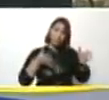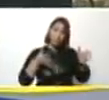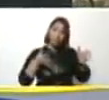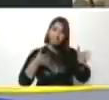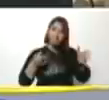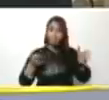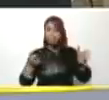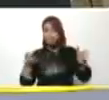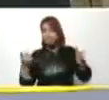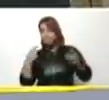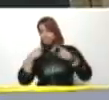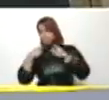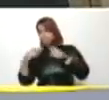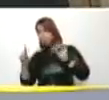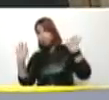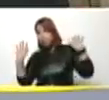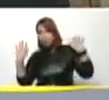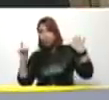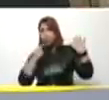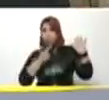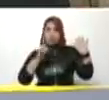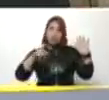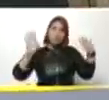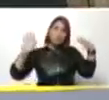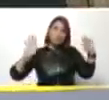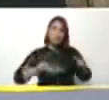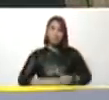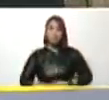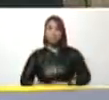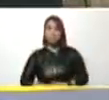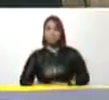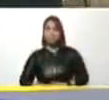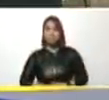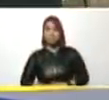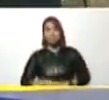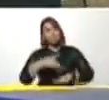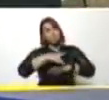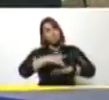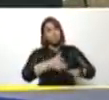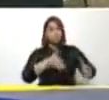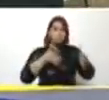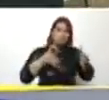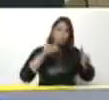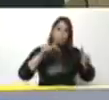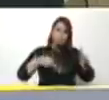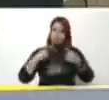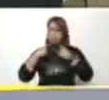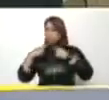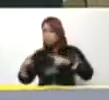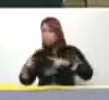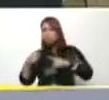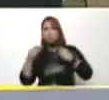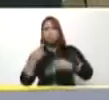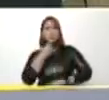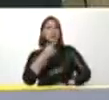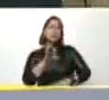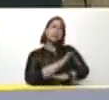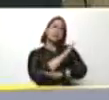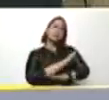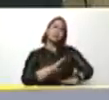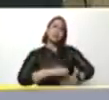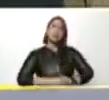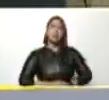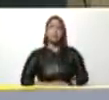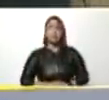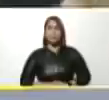en poquitas perdemos, dicen también. Nos toca ganar y perder, como dice la canción de Juan